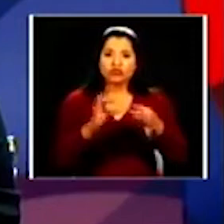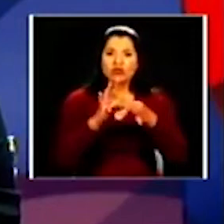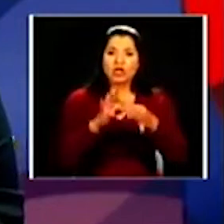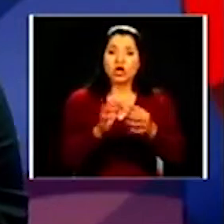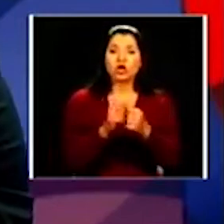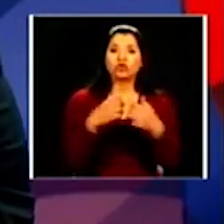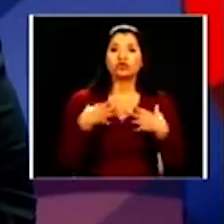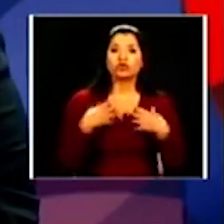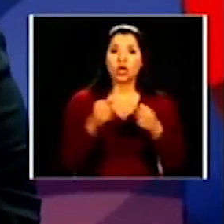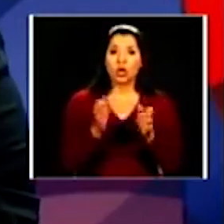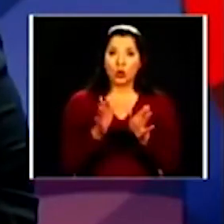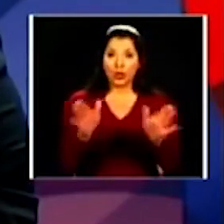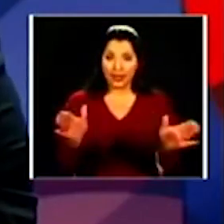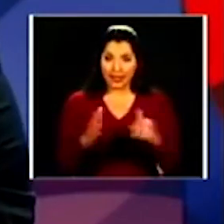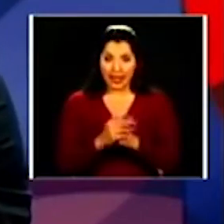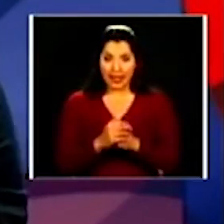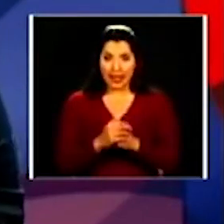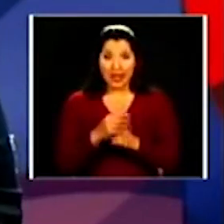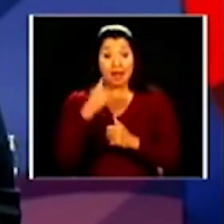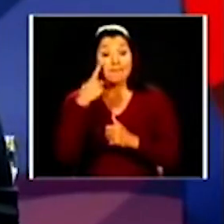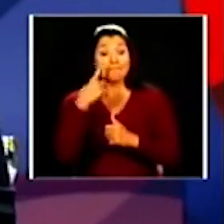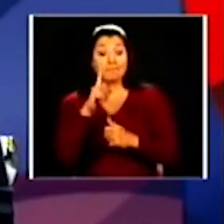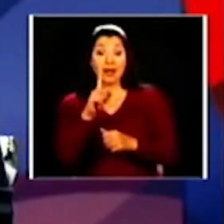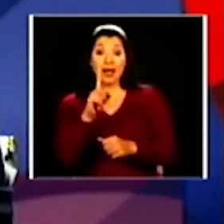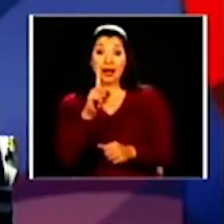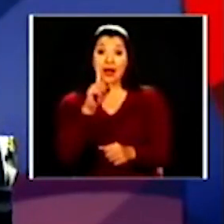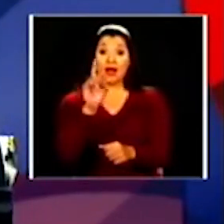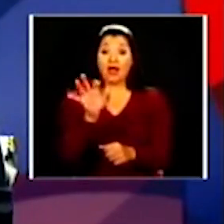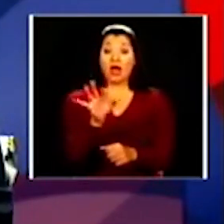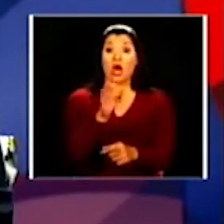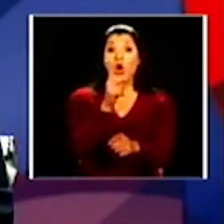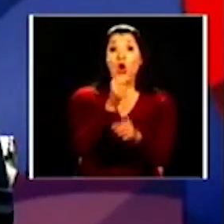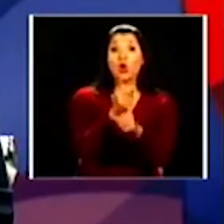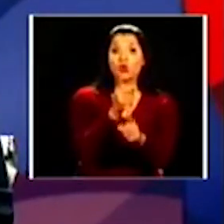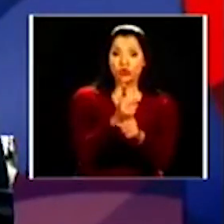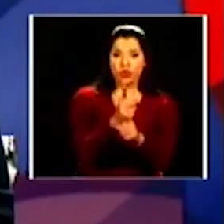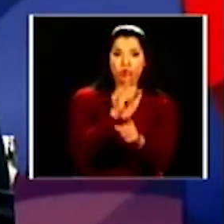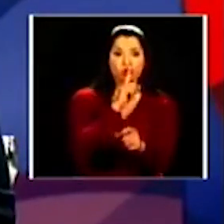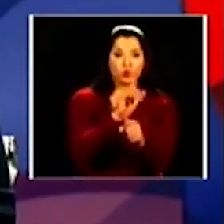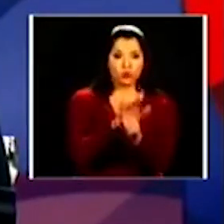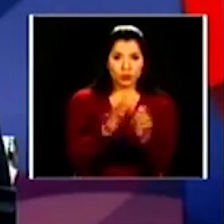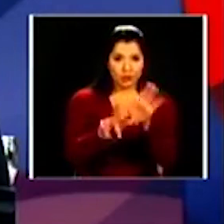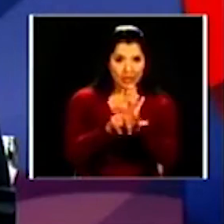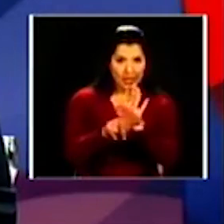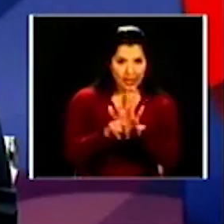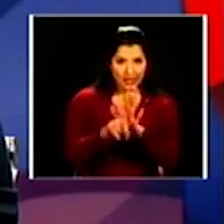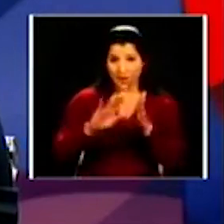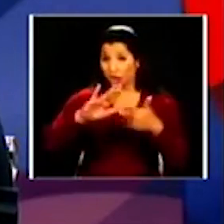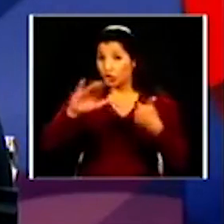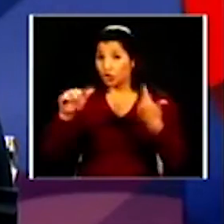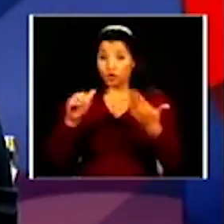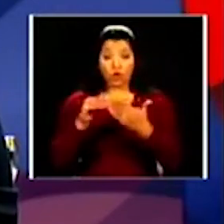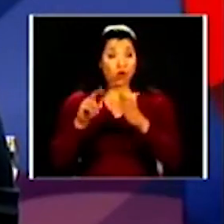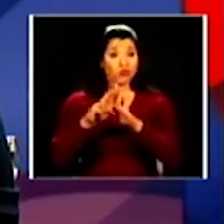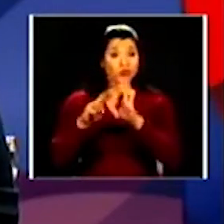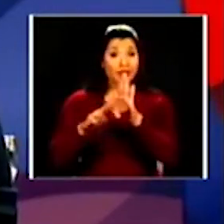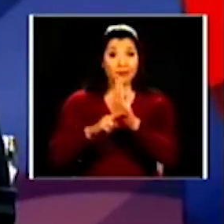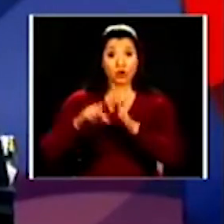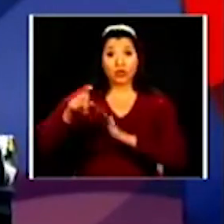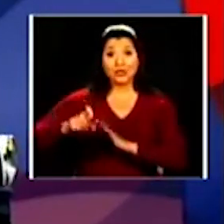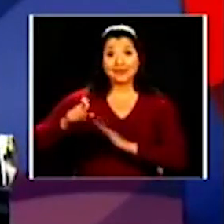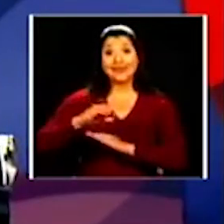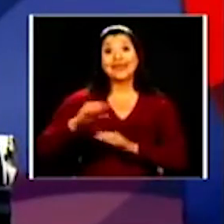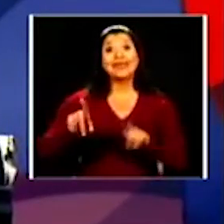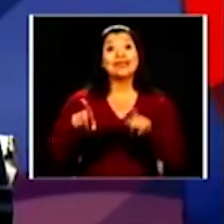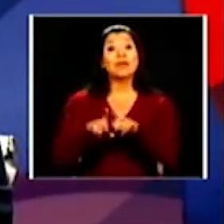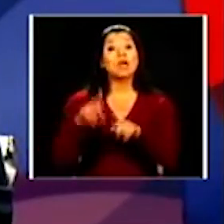general, para la oportuna ejecución en los temas de reglamentos, toda la reglamentación necesaria, y también la